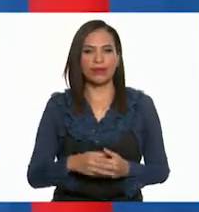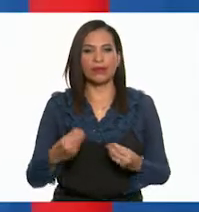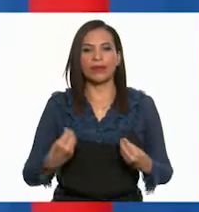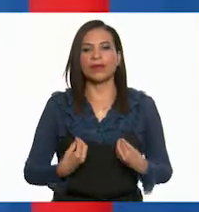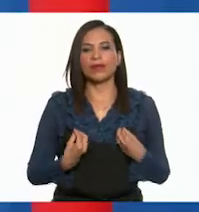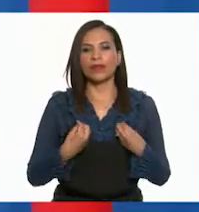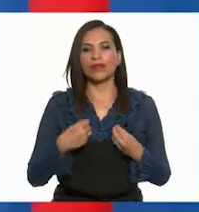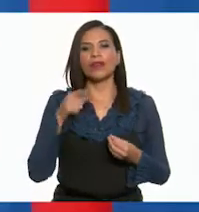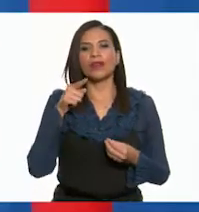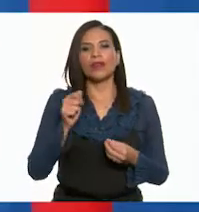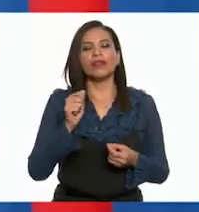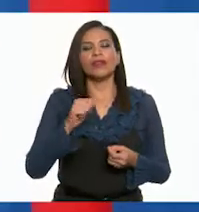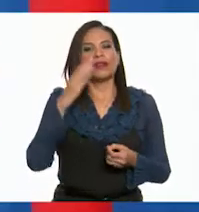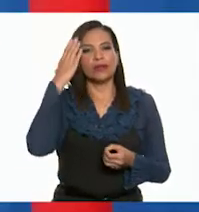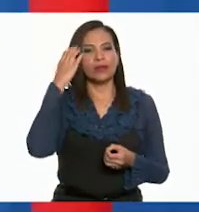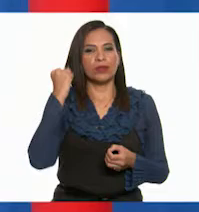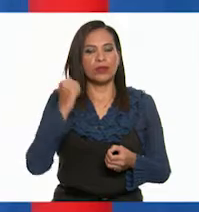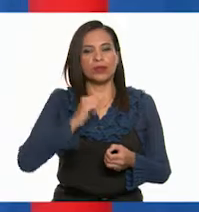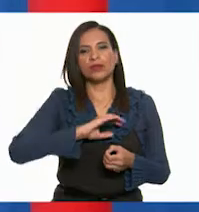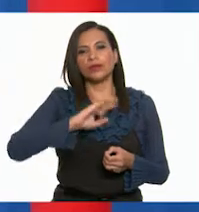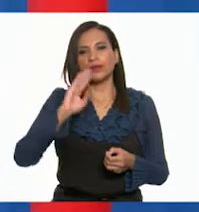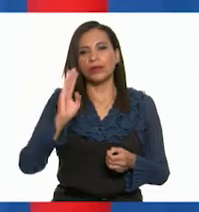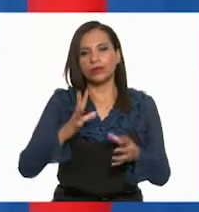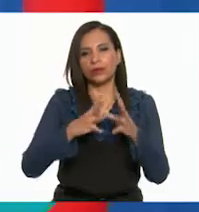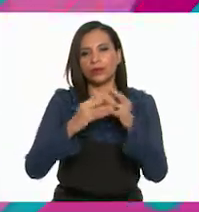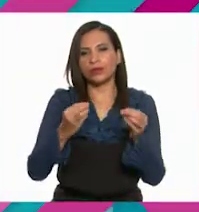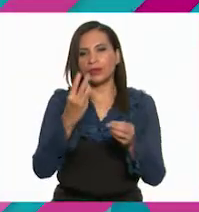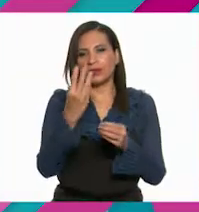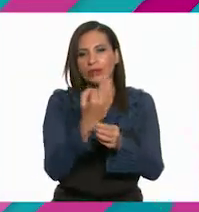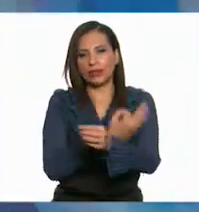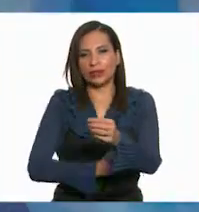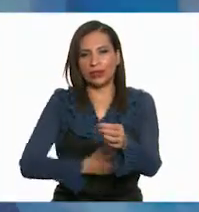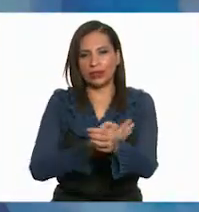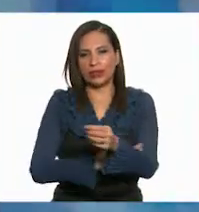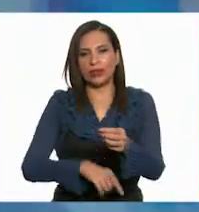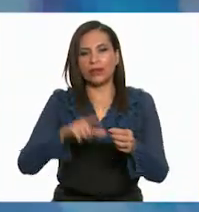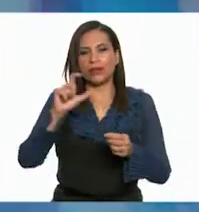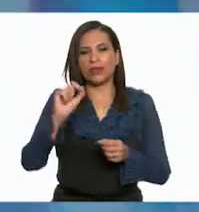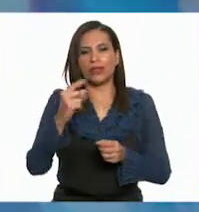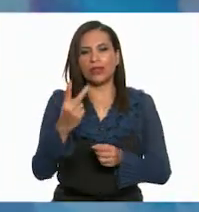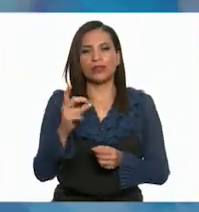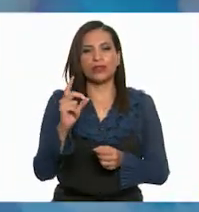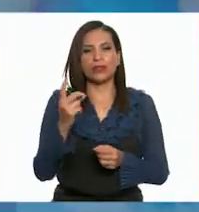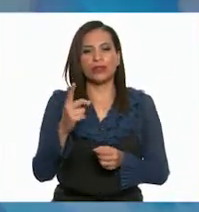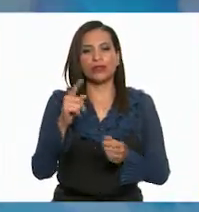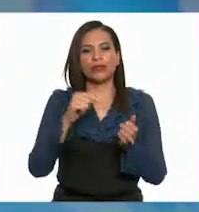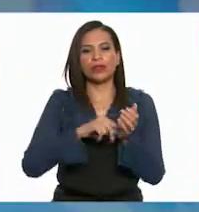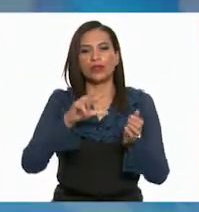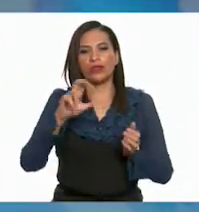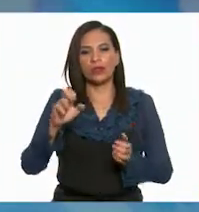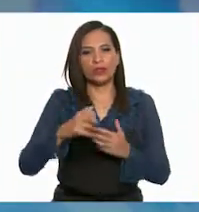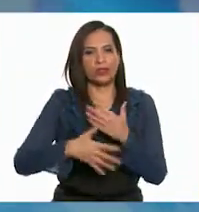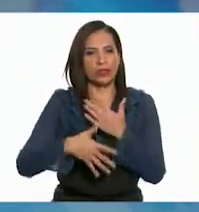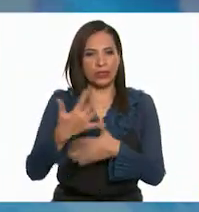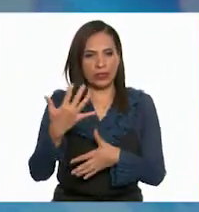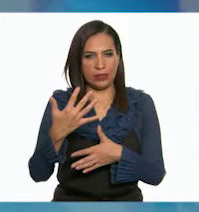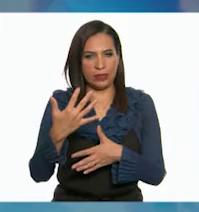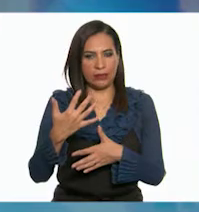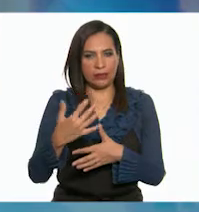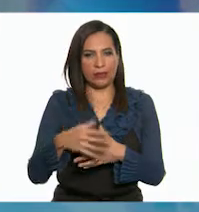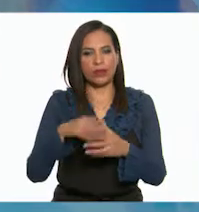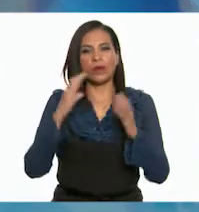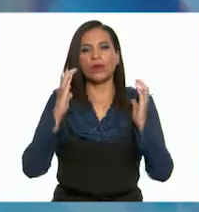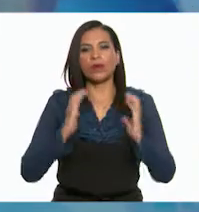vida del siervo de la nación se extinguió a las 3 de la tarde el 22 de diciembre de 1815.